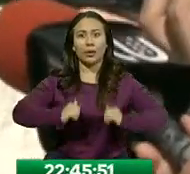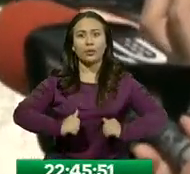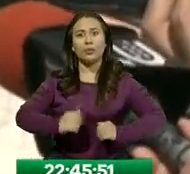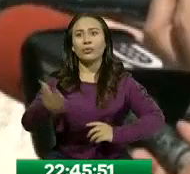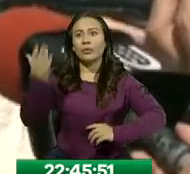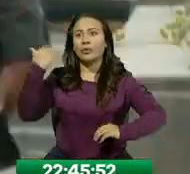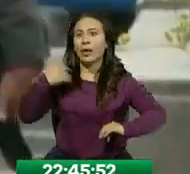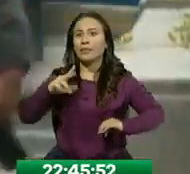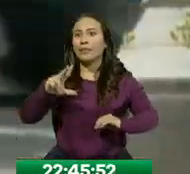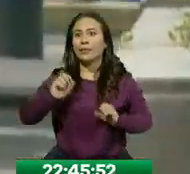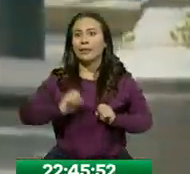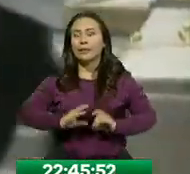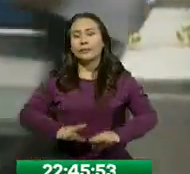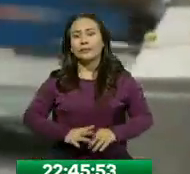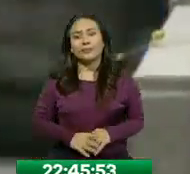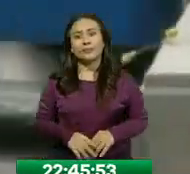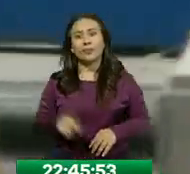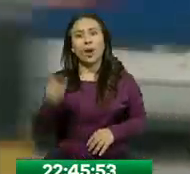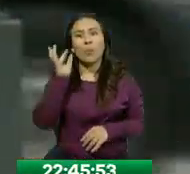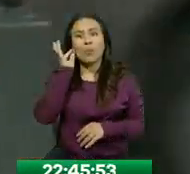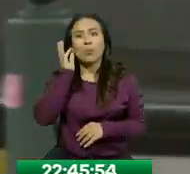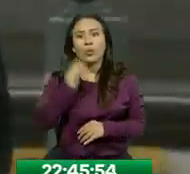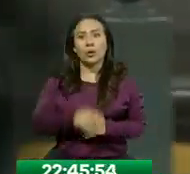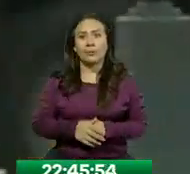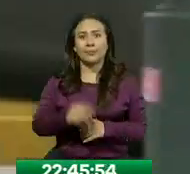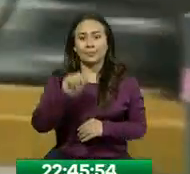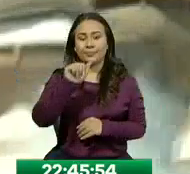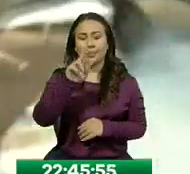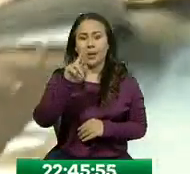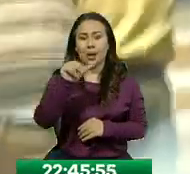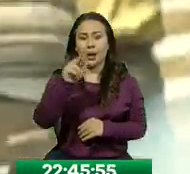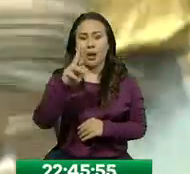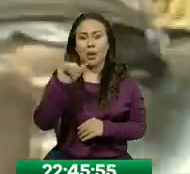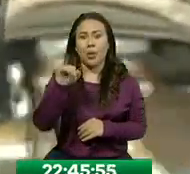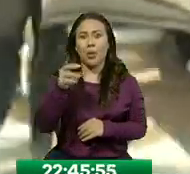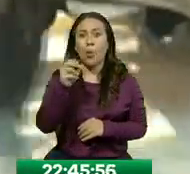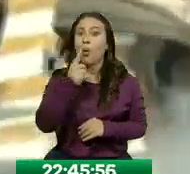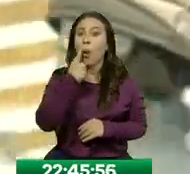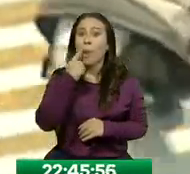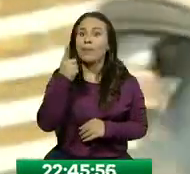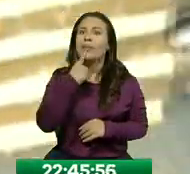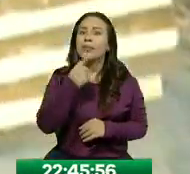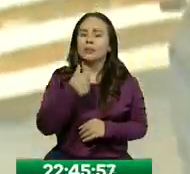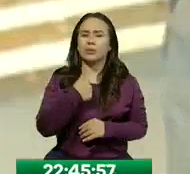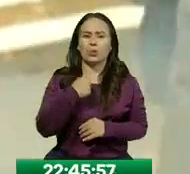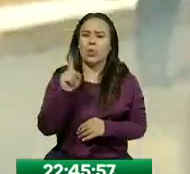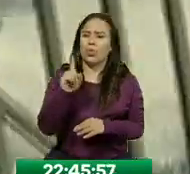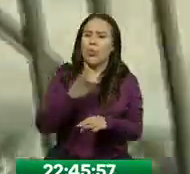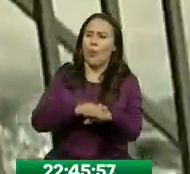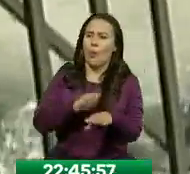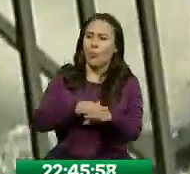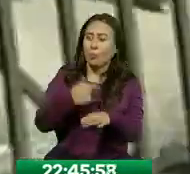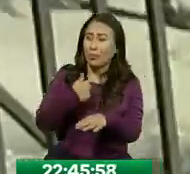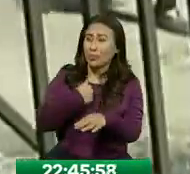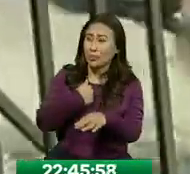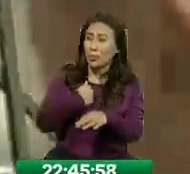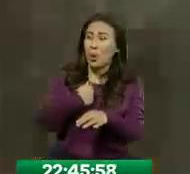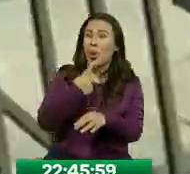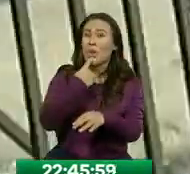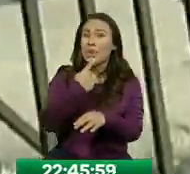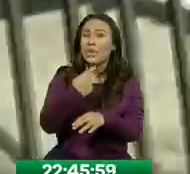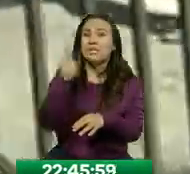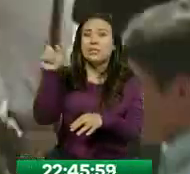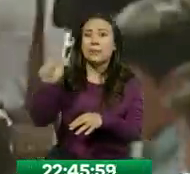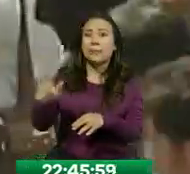caso 30S. Fidel Araujo, uno de los denunciantes, manifestó que está en manos de la Fiscalía llevar adelante estos procesos. Dentro de esta causa,